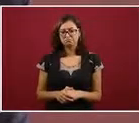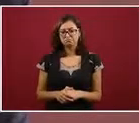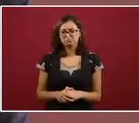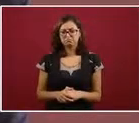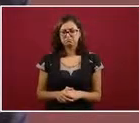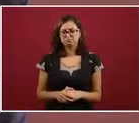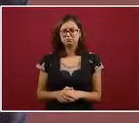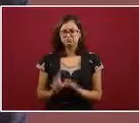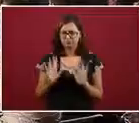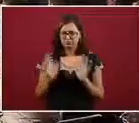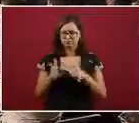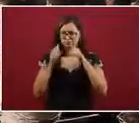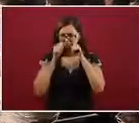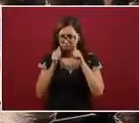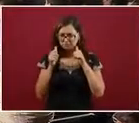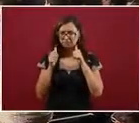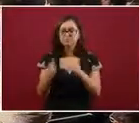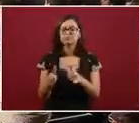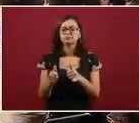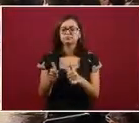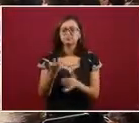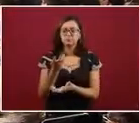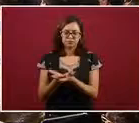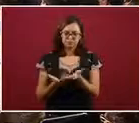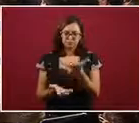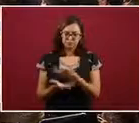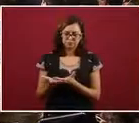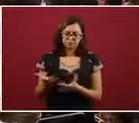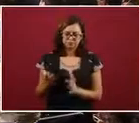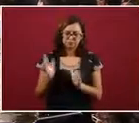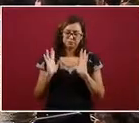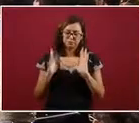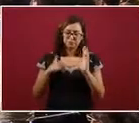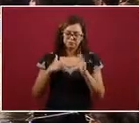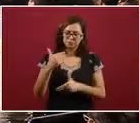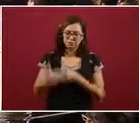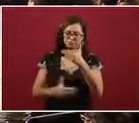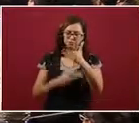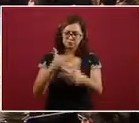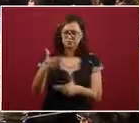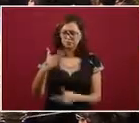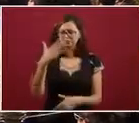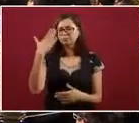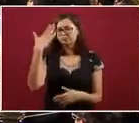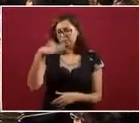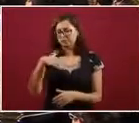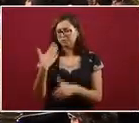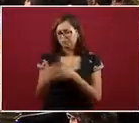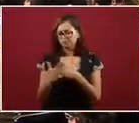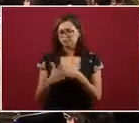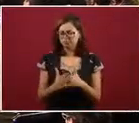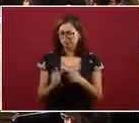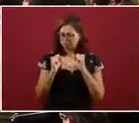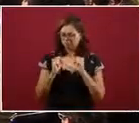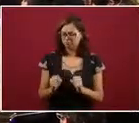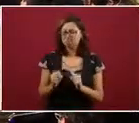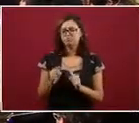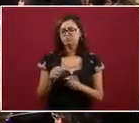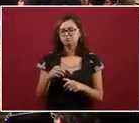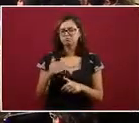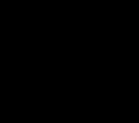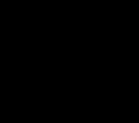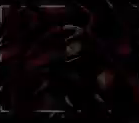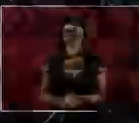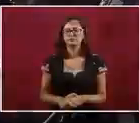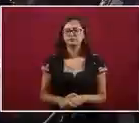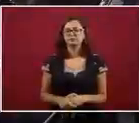pues actuando, y yo espero que va a haber buenos resultados. Se está trabajando en este